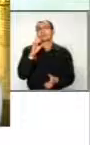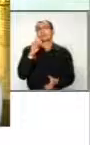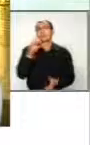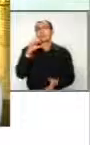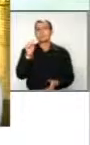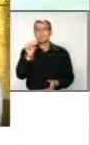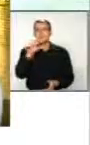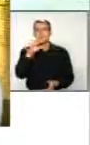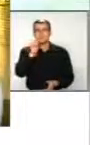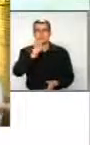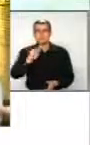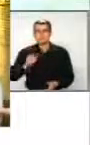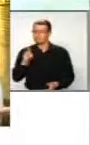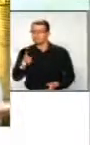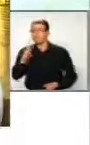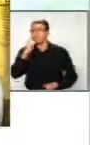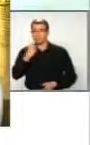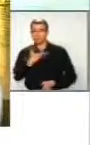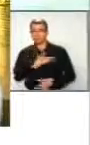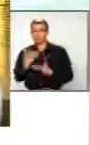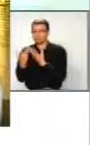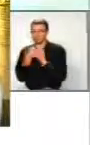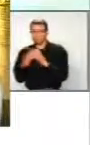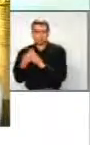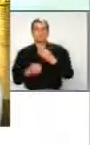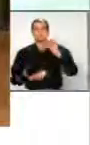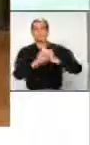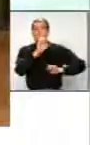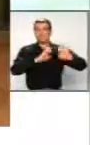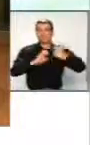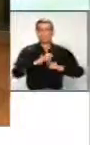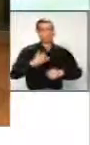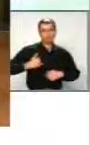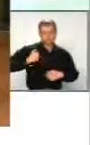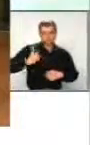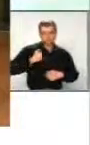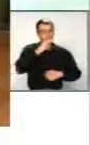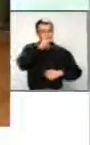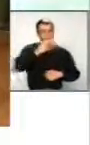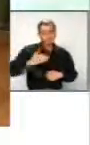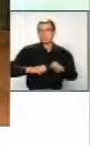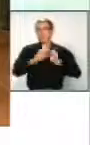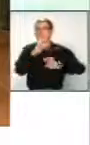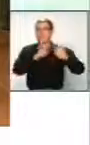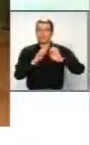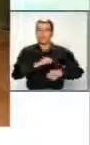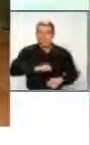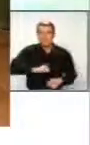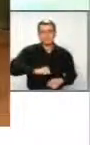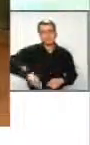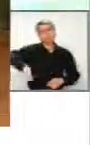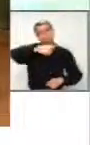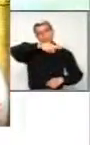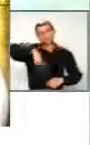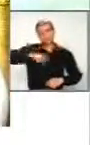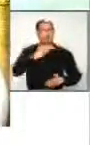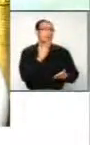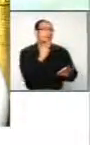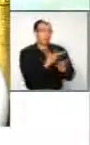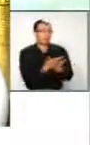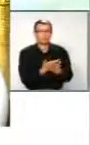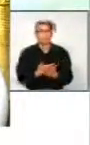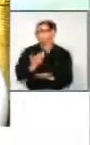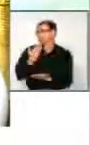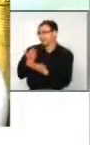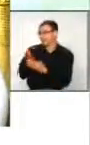defender los derechos de los jóvenes y a hacer sociedad. Muchísimas gracias por estar nuevamente acá. Gracias a ustedes por la invitación. Claro que sí, el mensaje sigue siendo